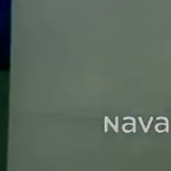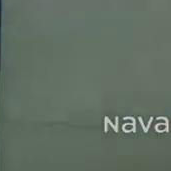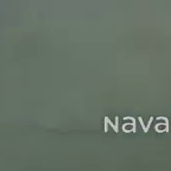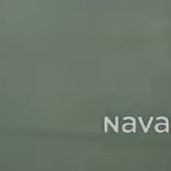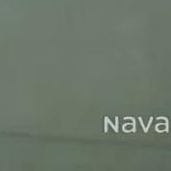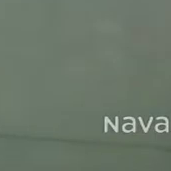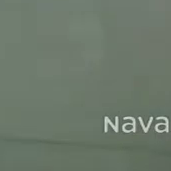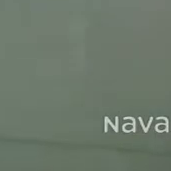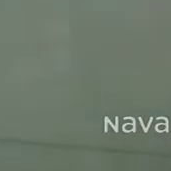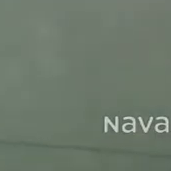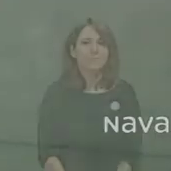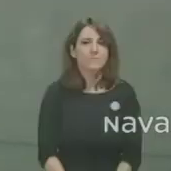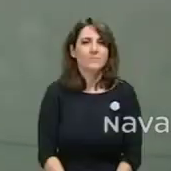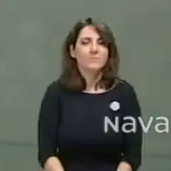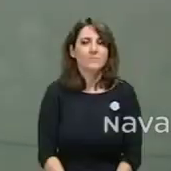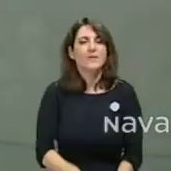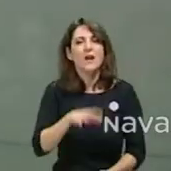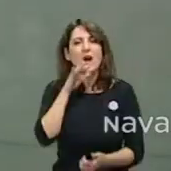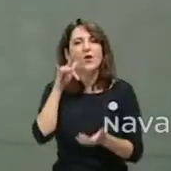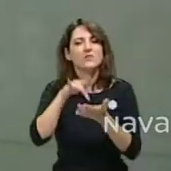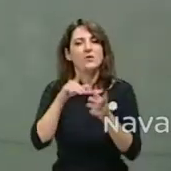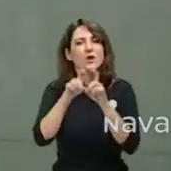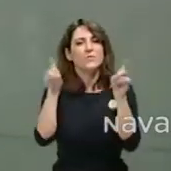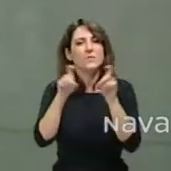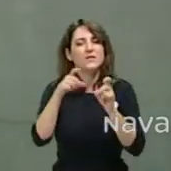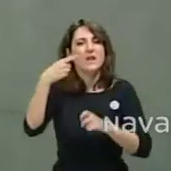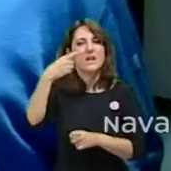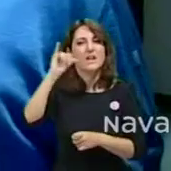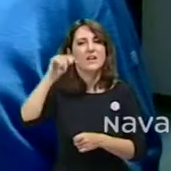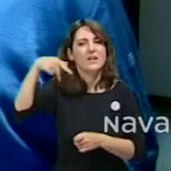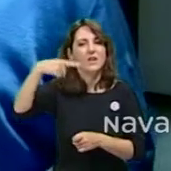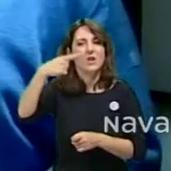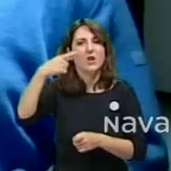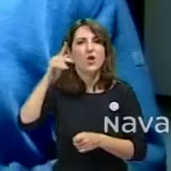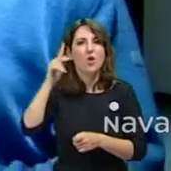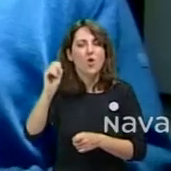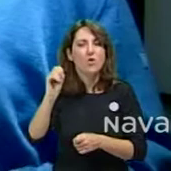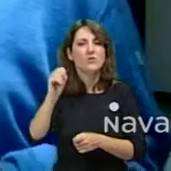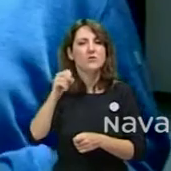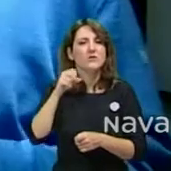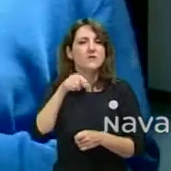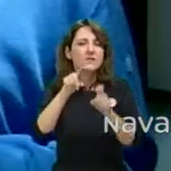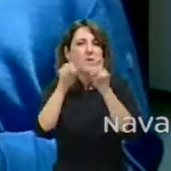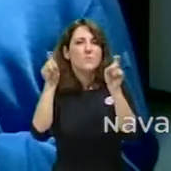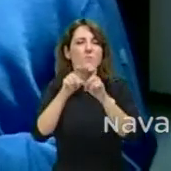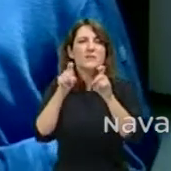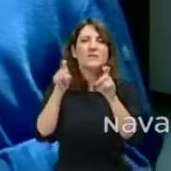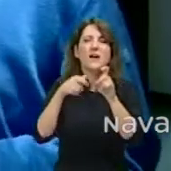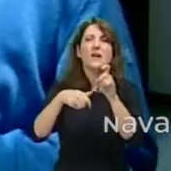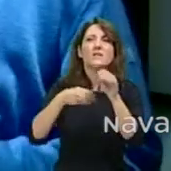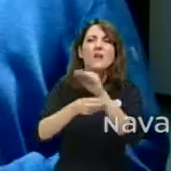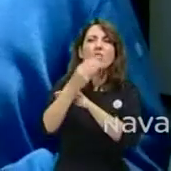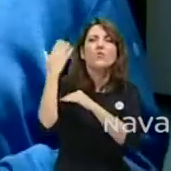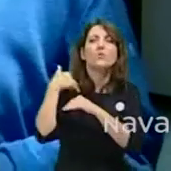Ahora estamos en Ginkgo, esta empresa que nació... Pues hace ya 8 años